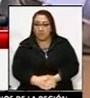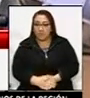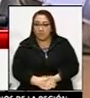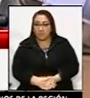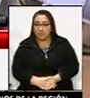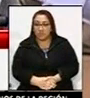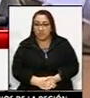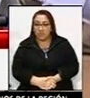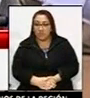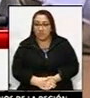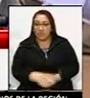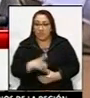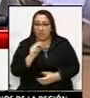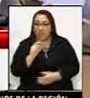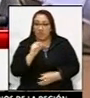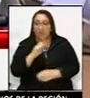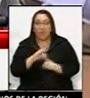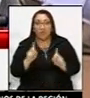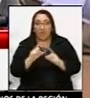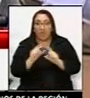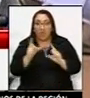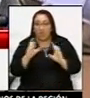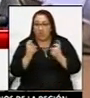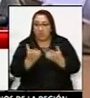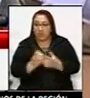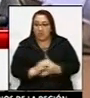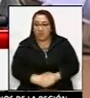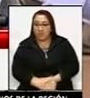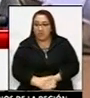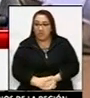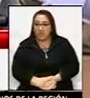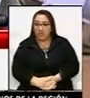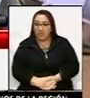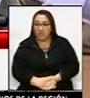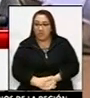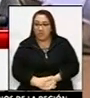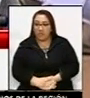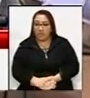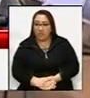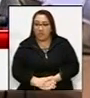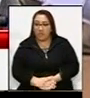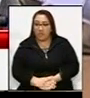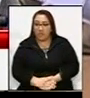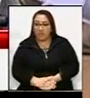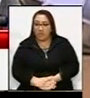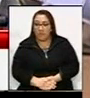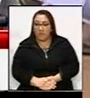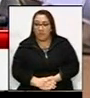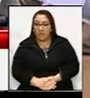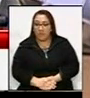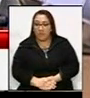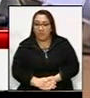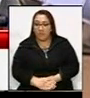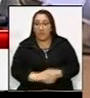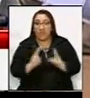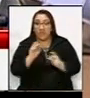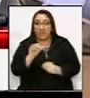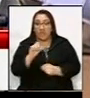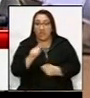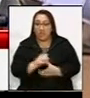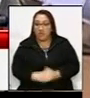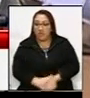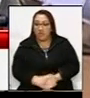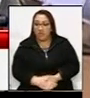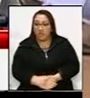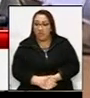No desnaturaliza la bicameralidad. Finalmente, el tema del Senado, en términos